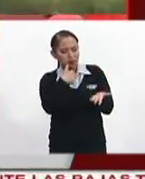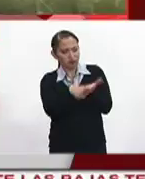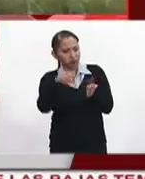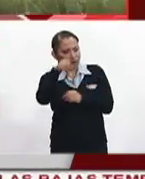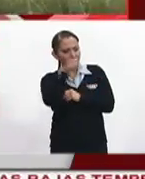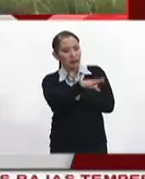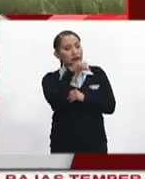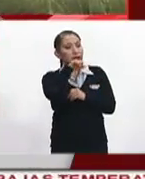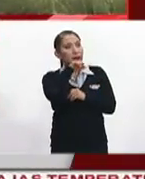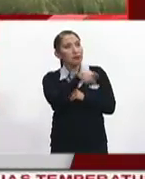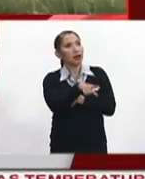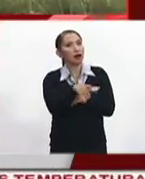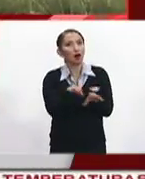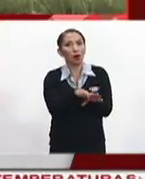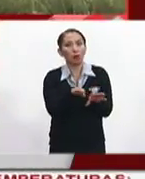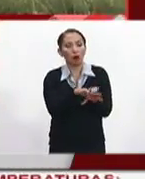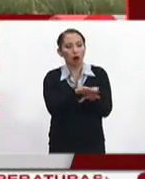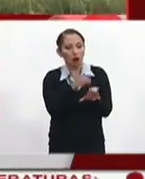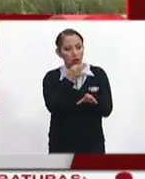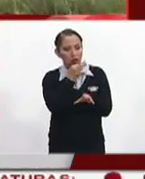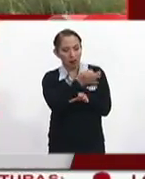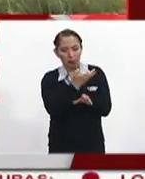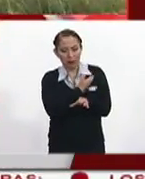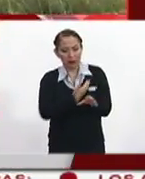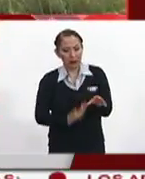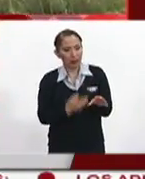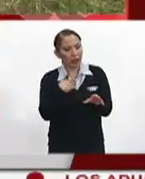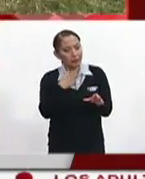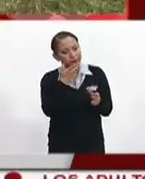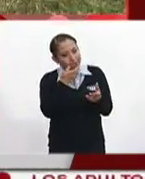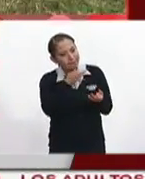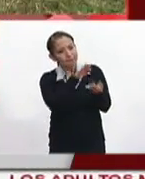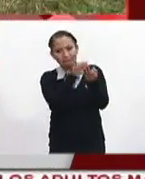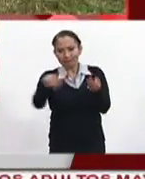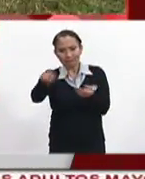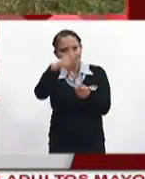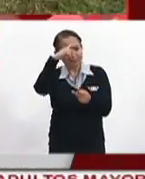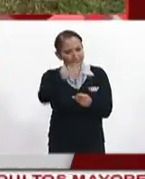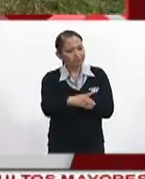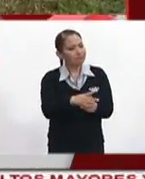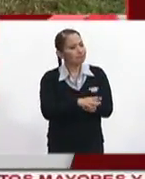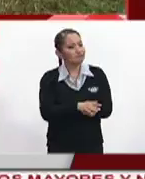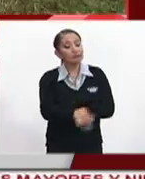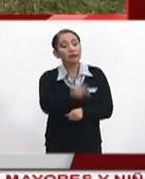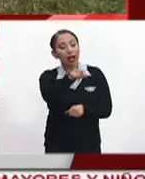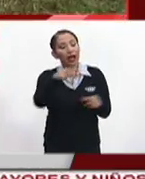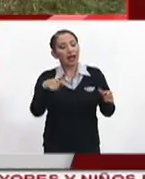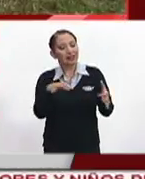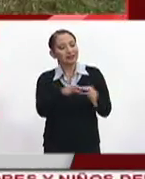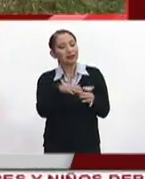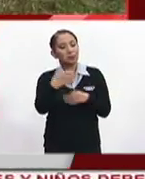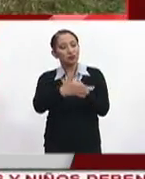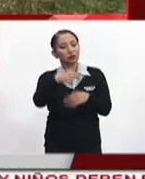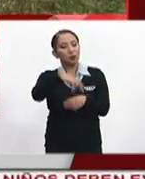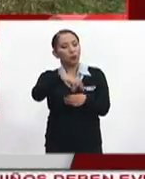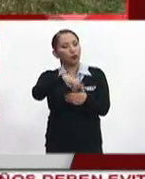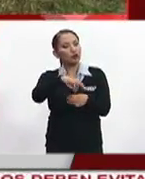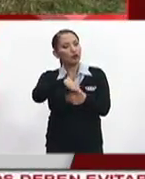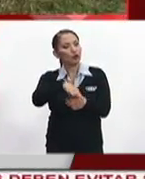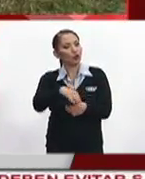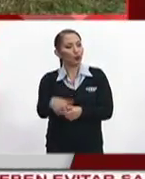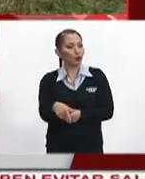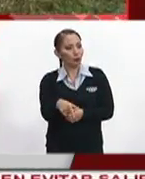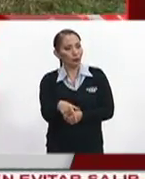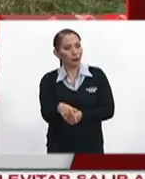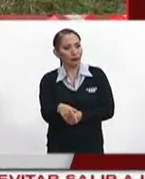comunicado, sino con un mensaje del presidente a los mexicanos, es la coyuntura electoral. ¿Por qué?